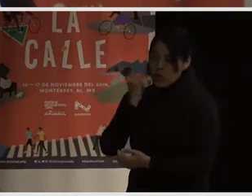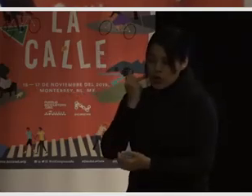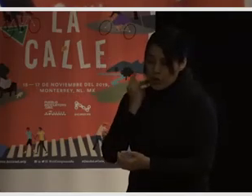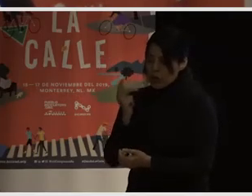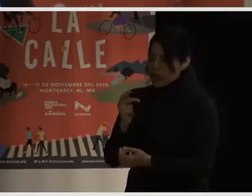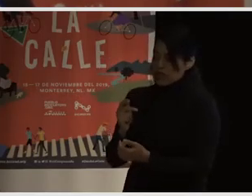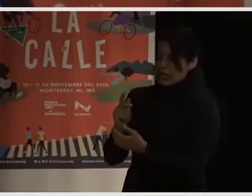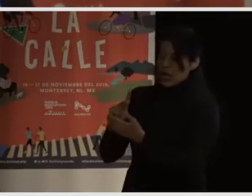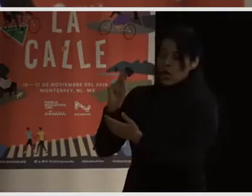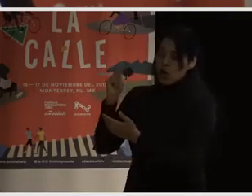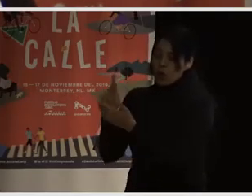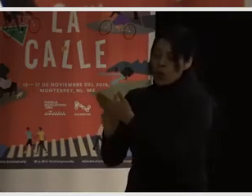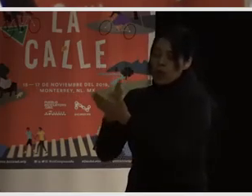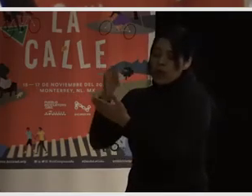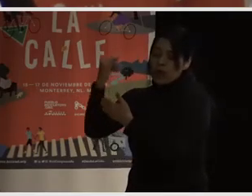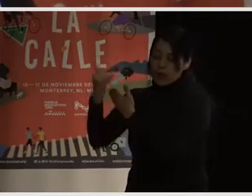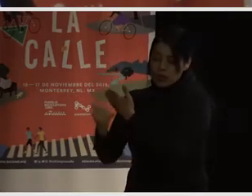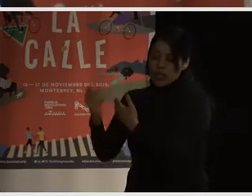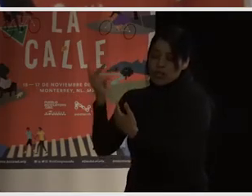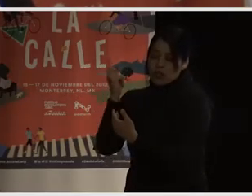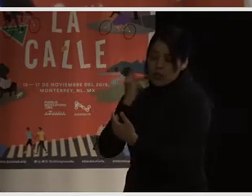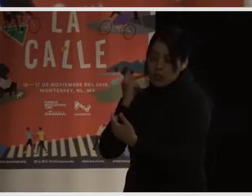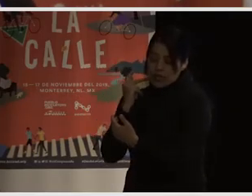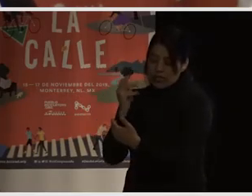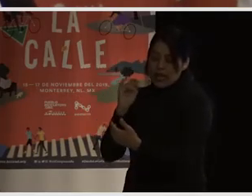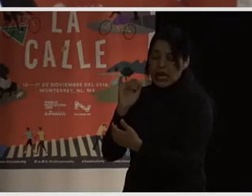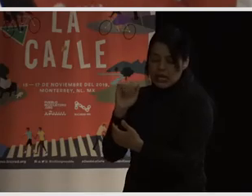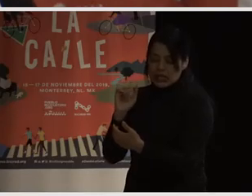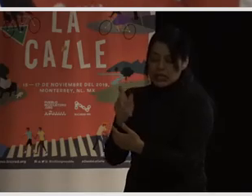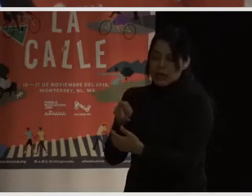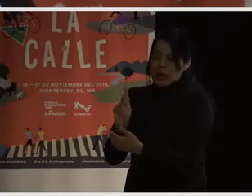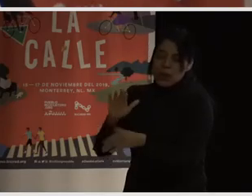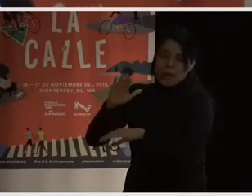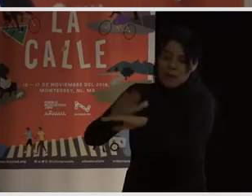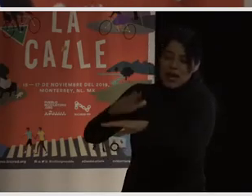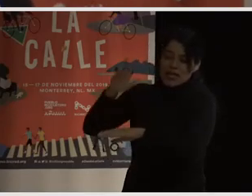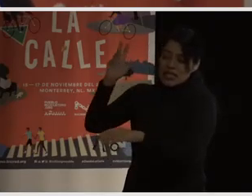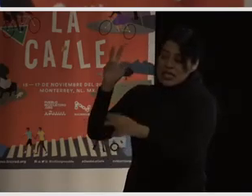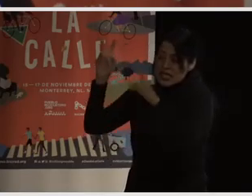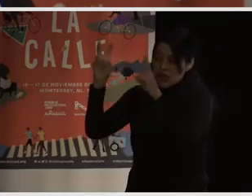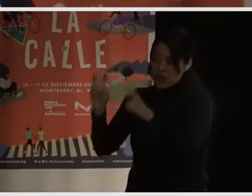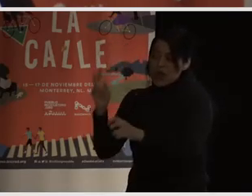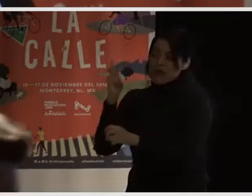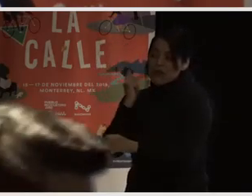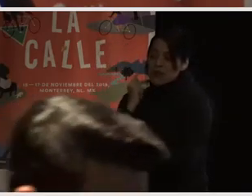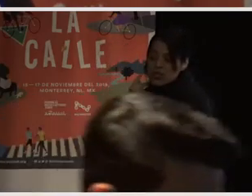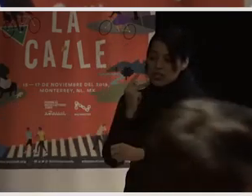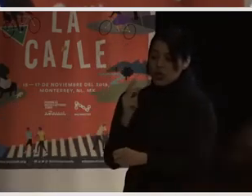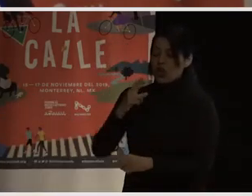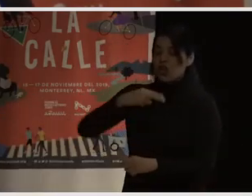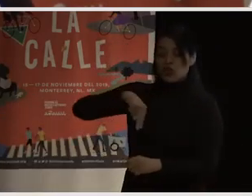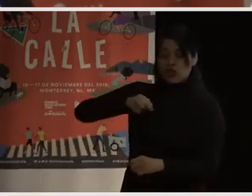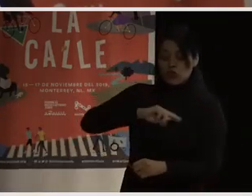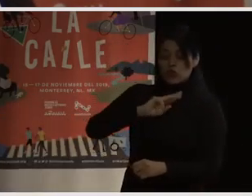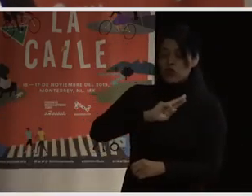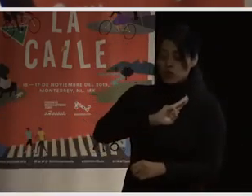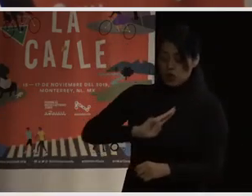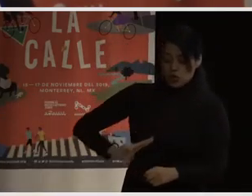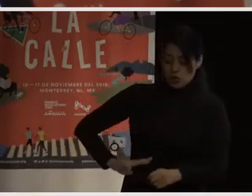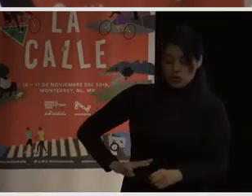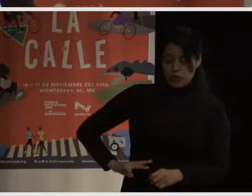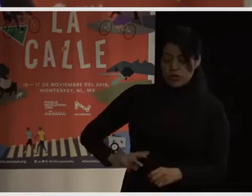porque lo que queremos es que pues la realidad de los municipios es que realmente tenemos dos años para hacer algo no